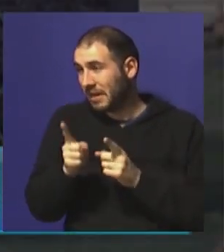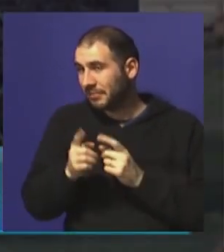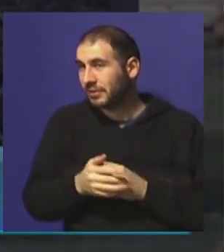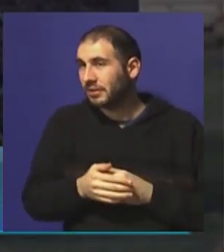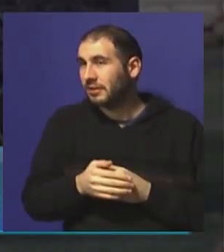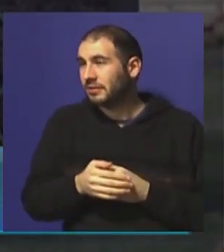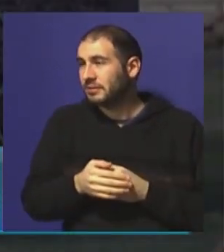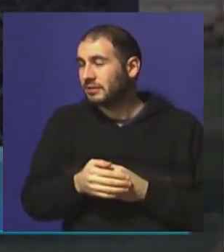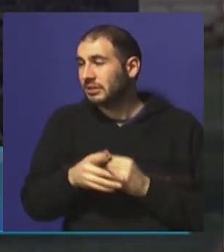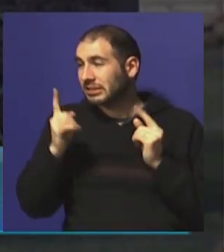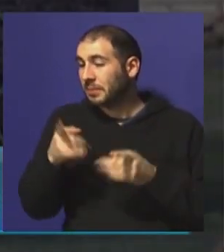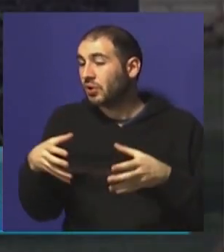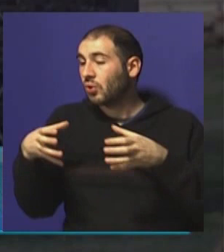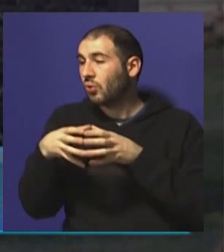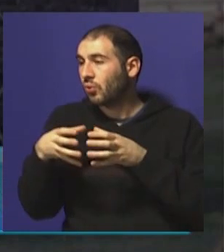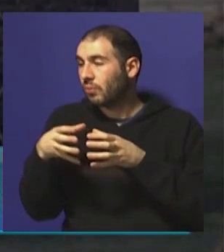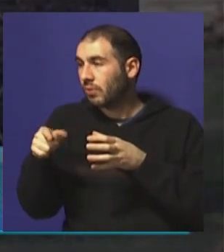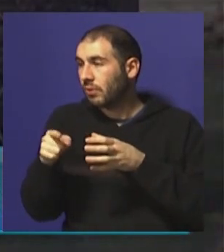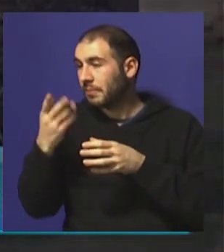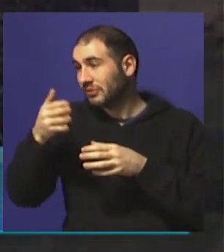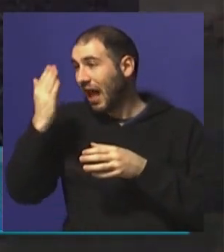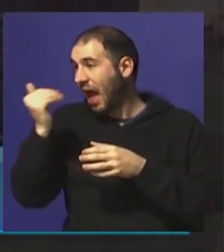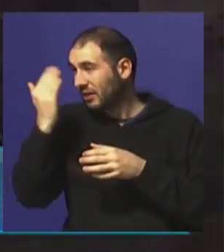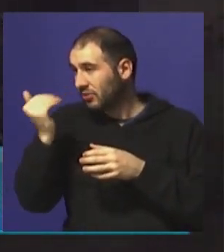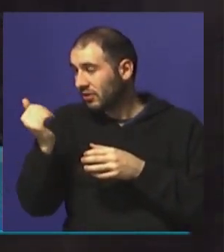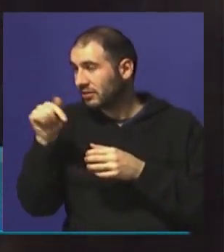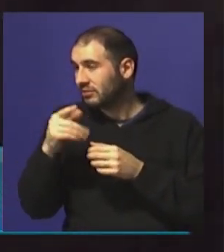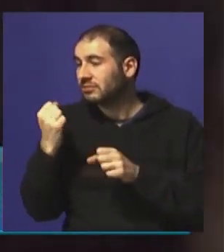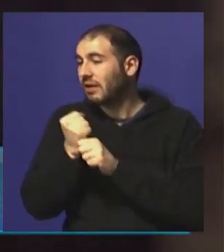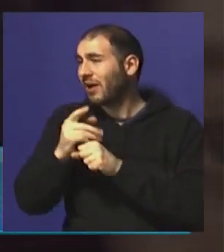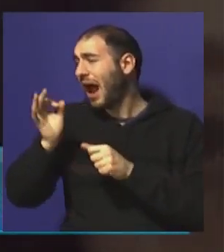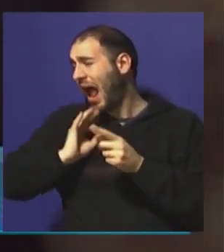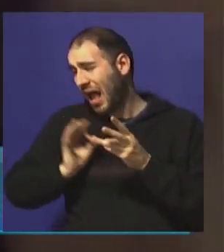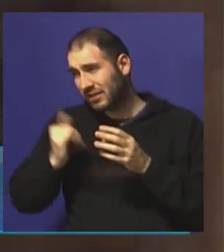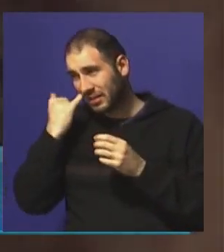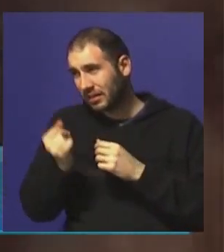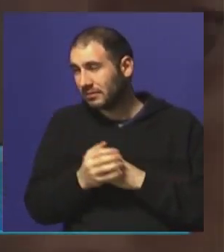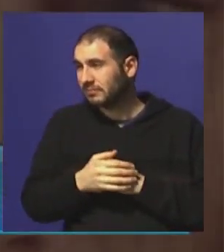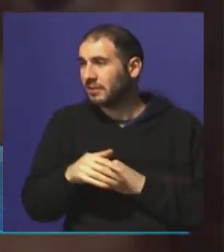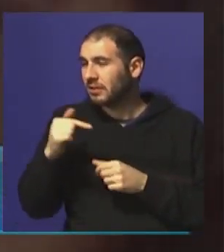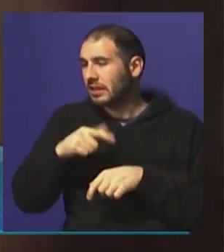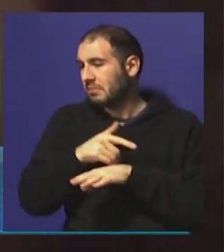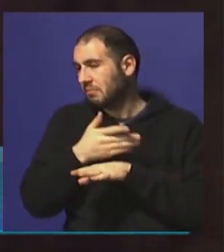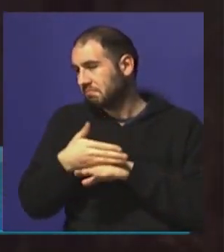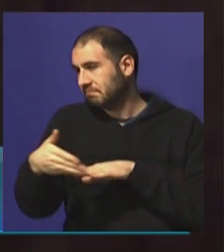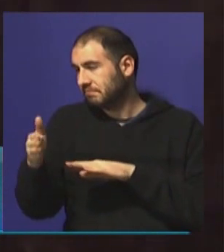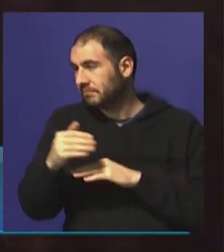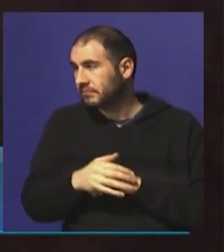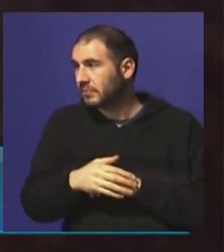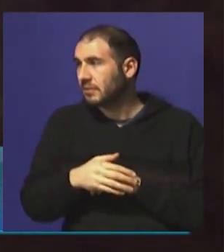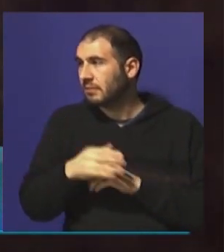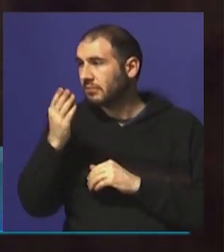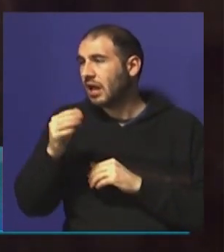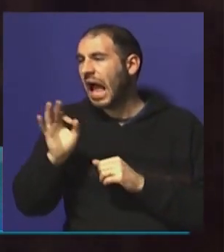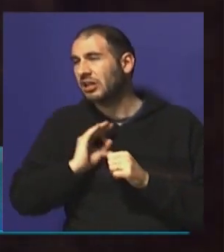también es un grupo de no actores, digamos, con los que vengo trabajando hace mucho tiempo. Es un trabajo sostenido en el tiempo. Con algunos hace